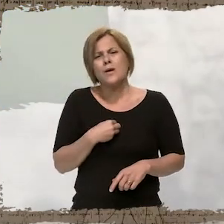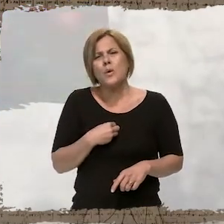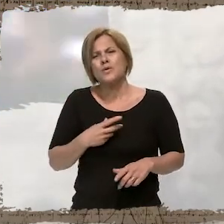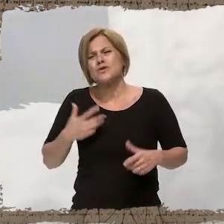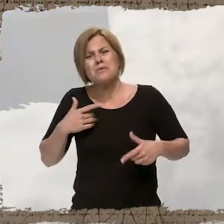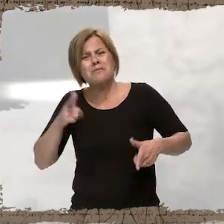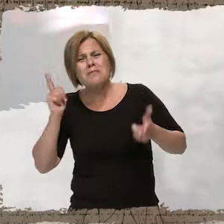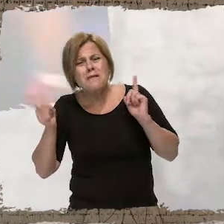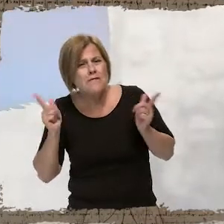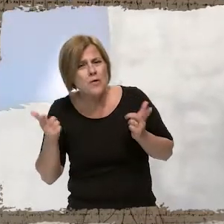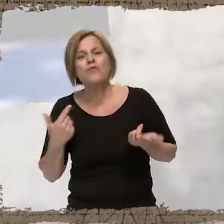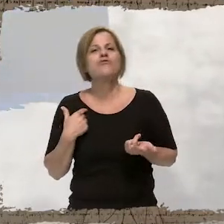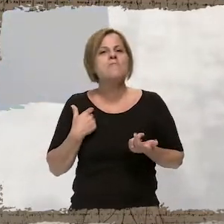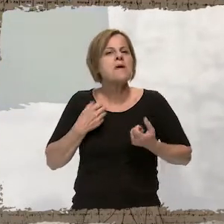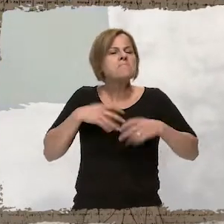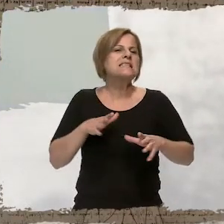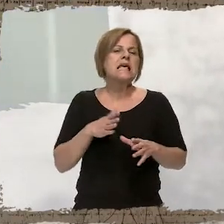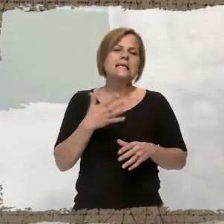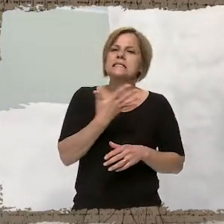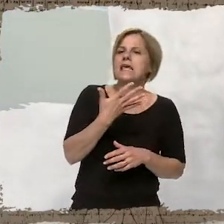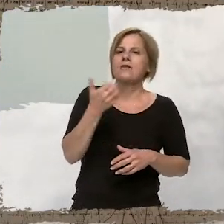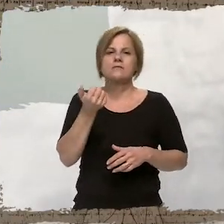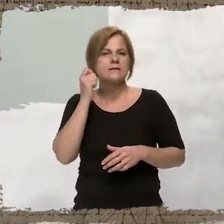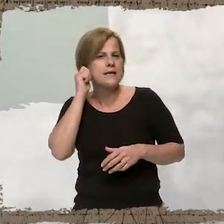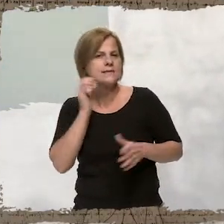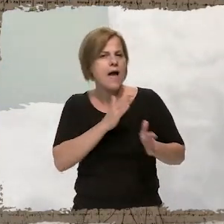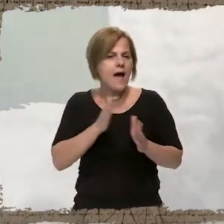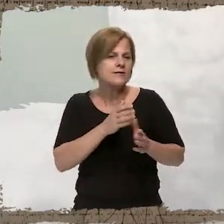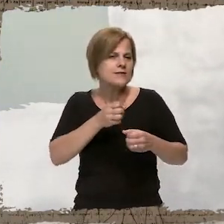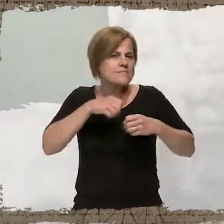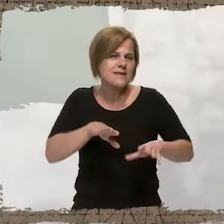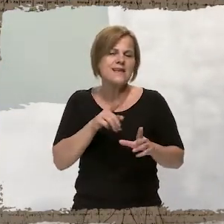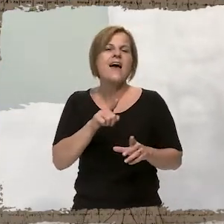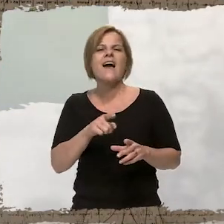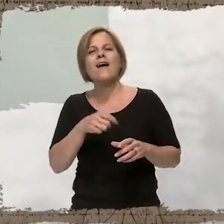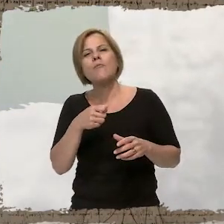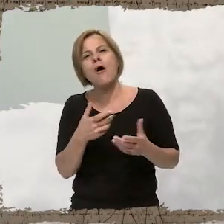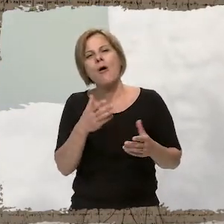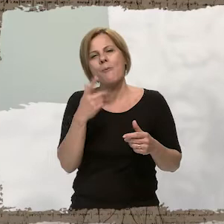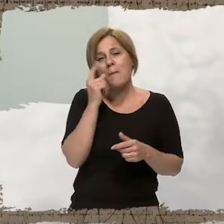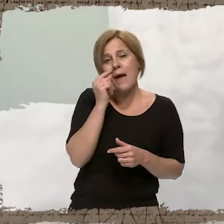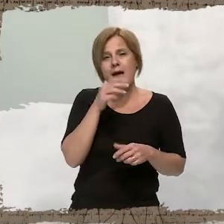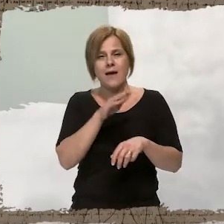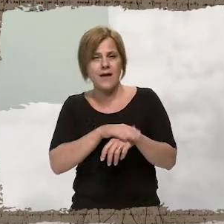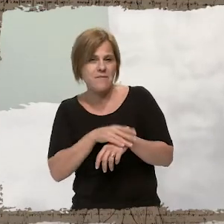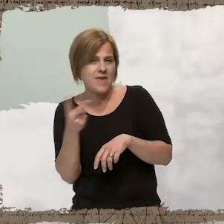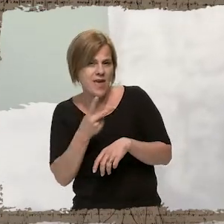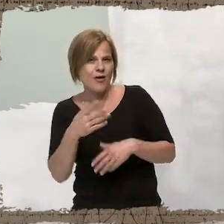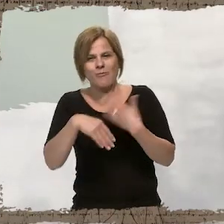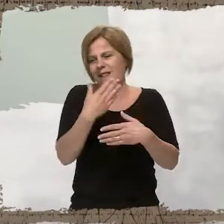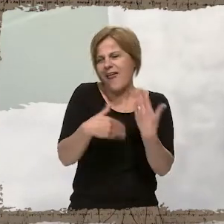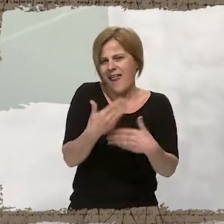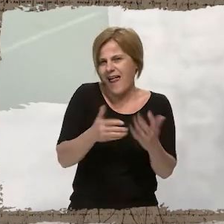muchísimo y porque lo disfruto y arranque cuando tenía entre 5 y 6 años empecé pateando con mi papá